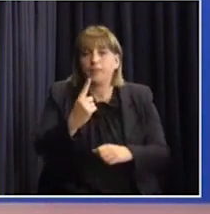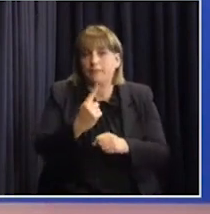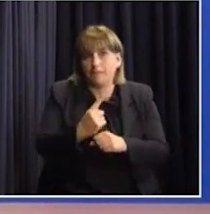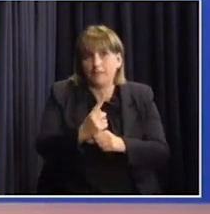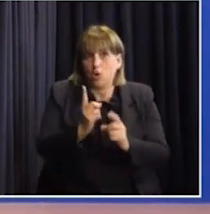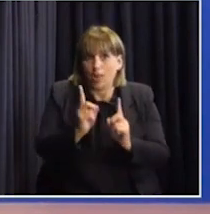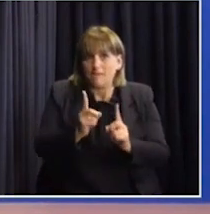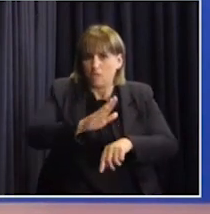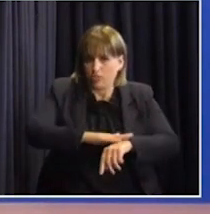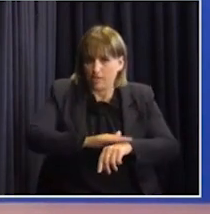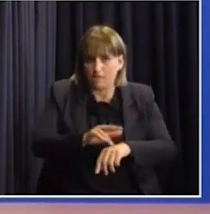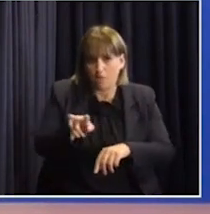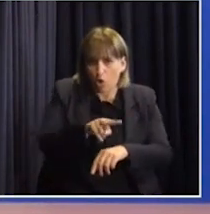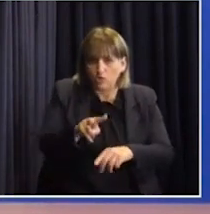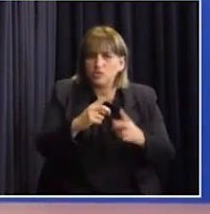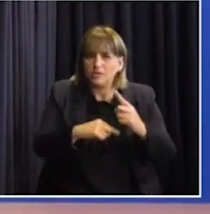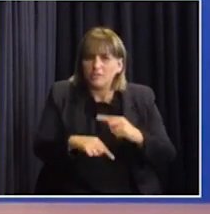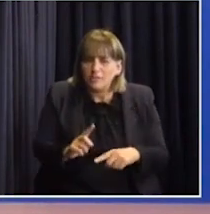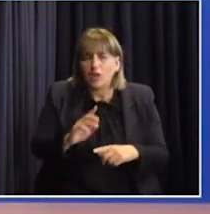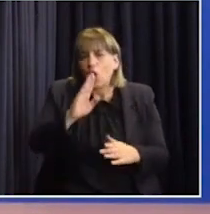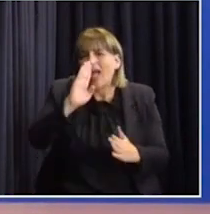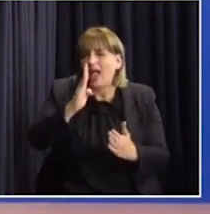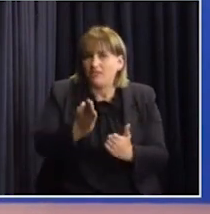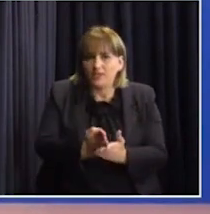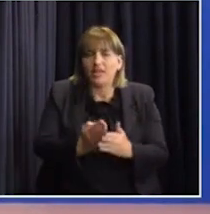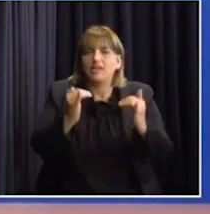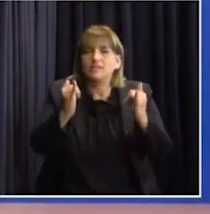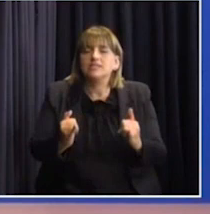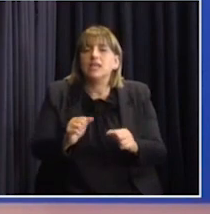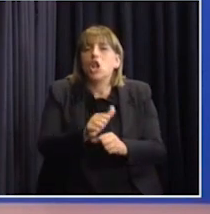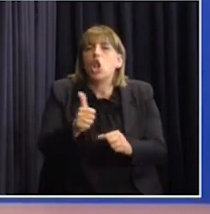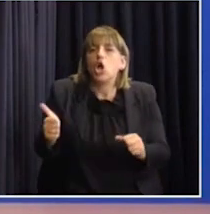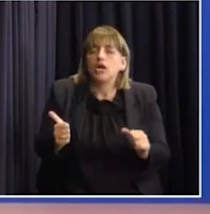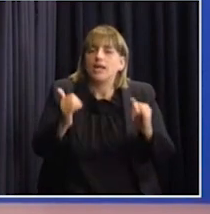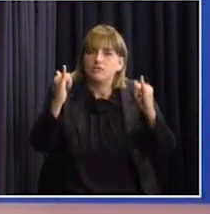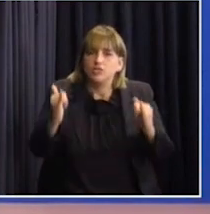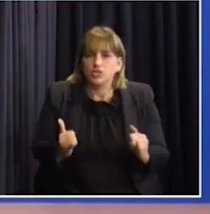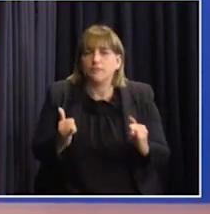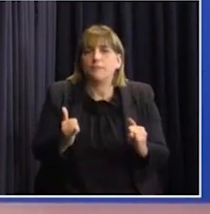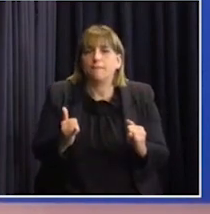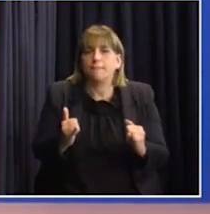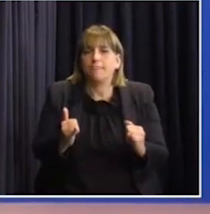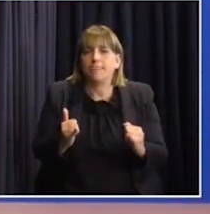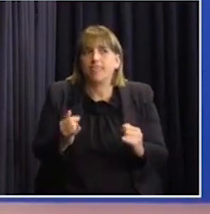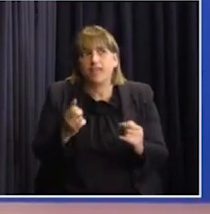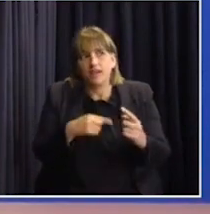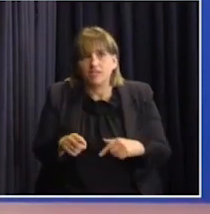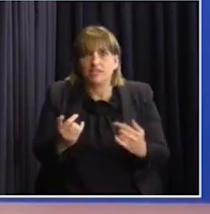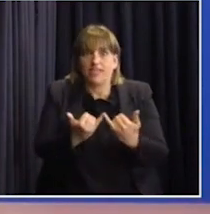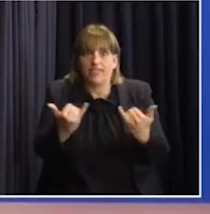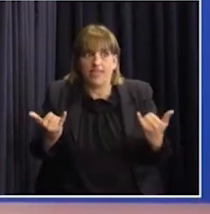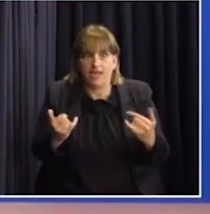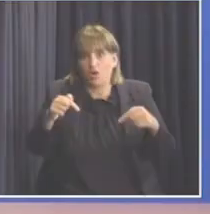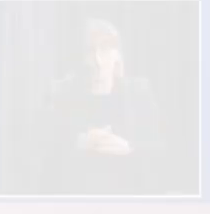paralelos y que luego concluyeron en este en este día y en esta